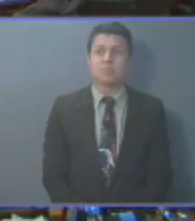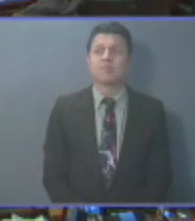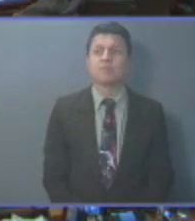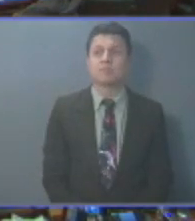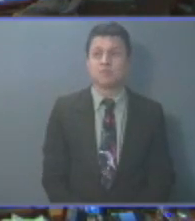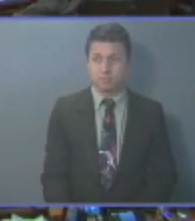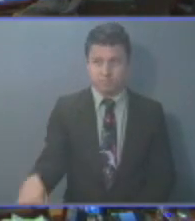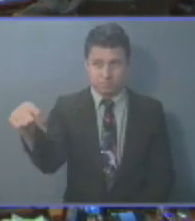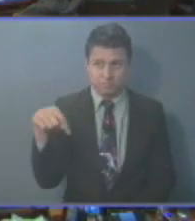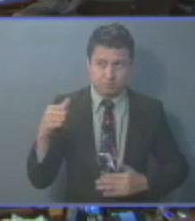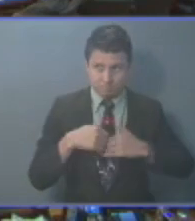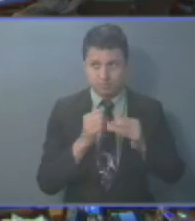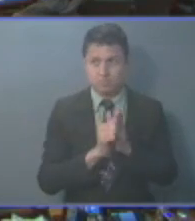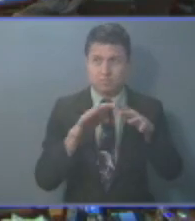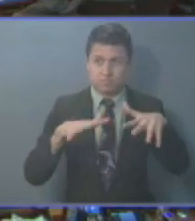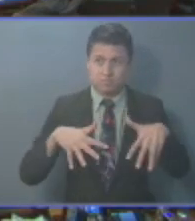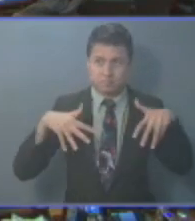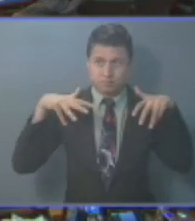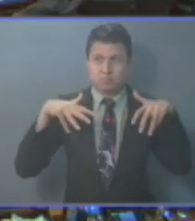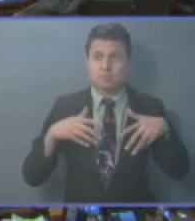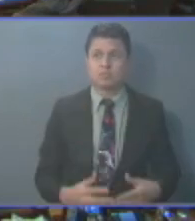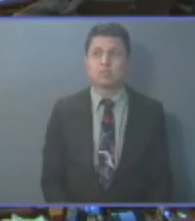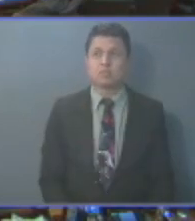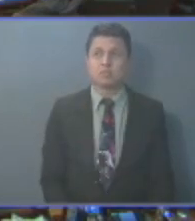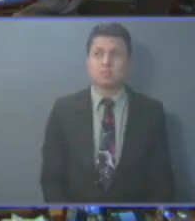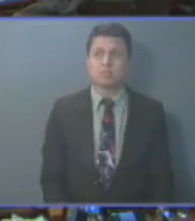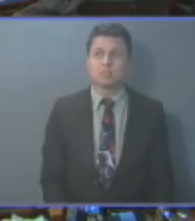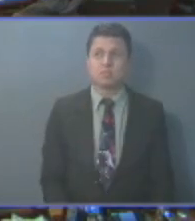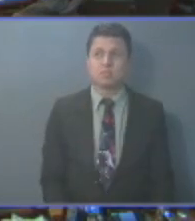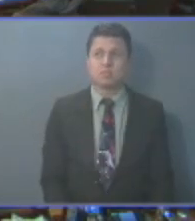en este pleno legislativo